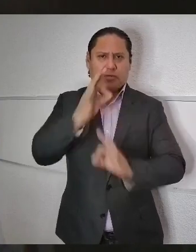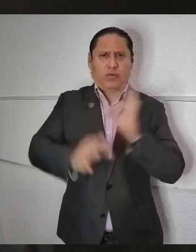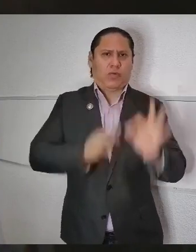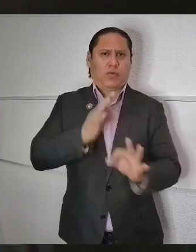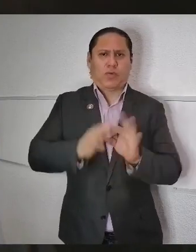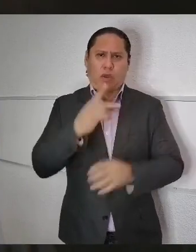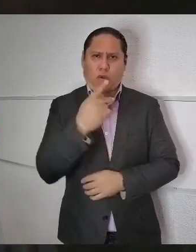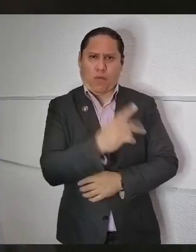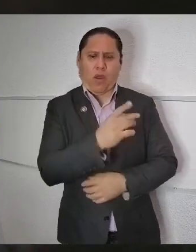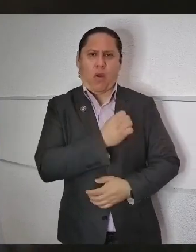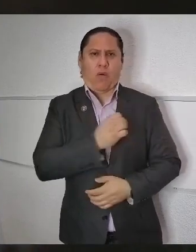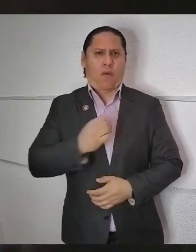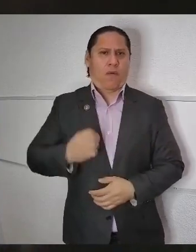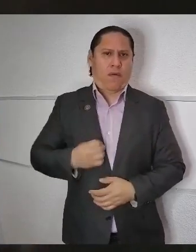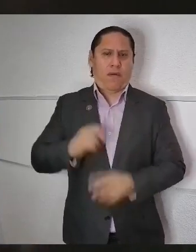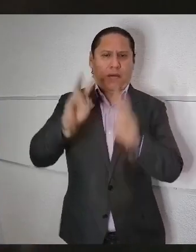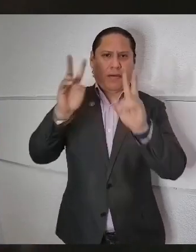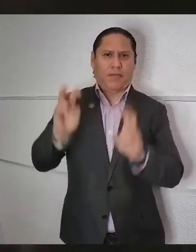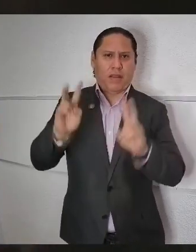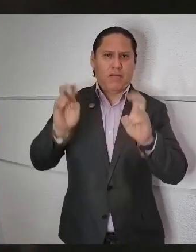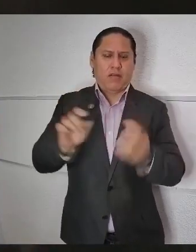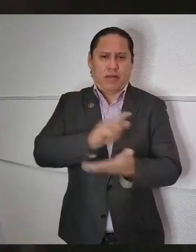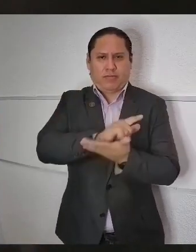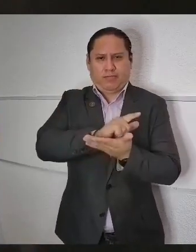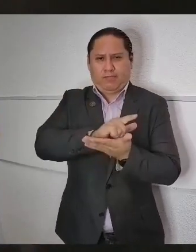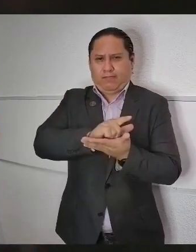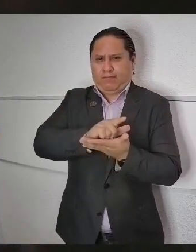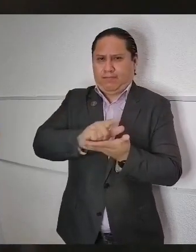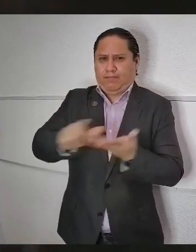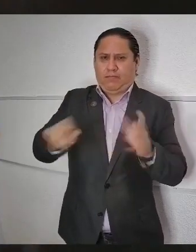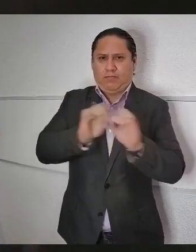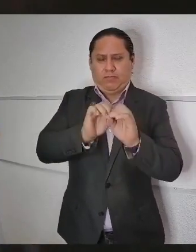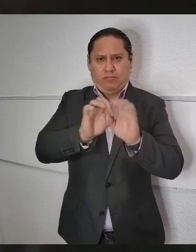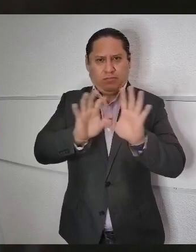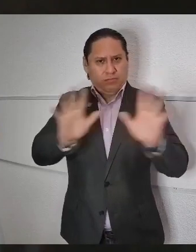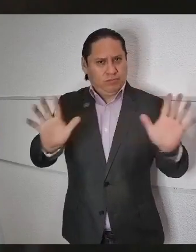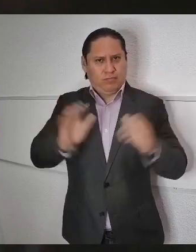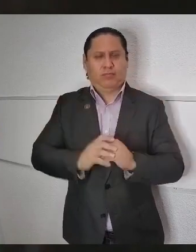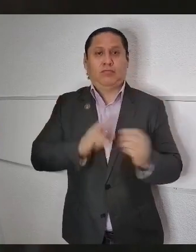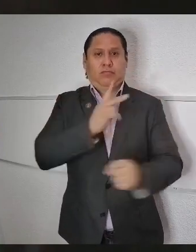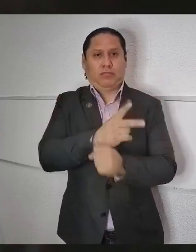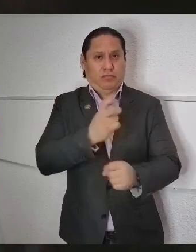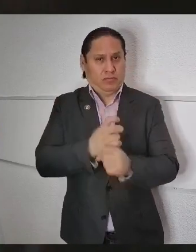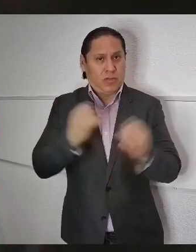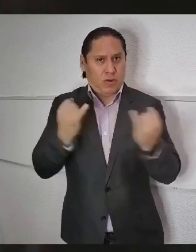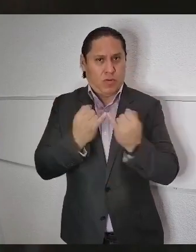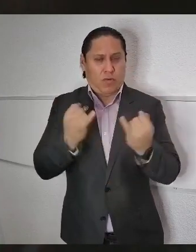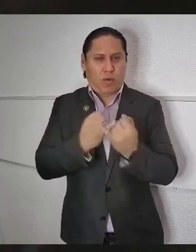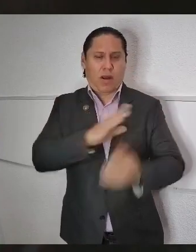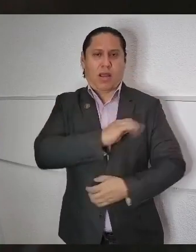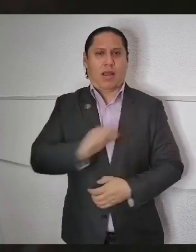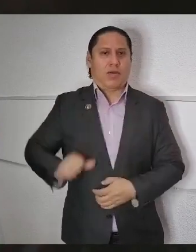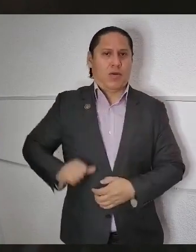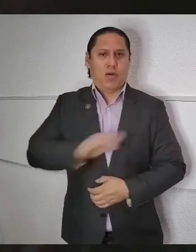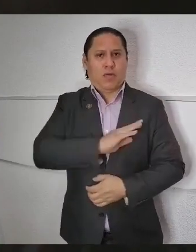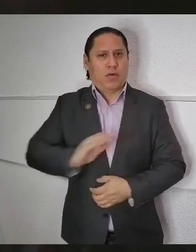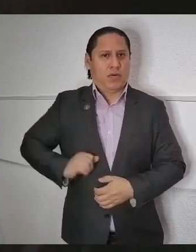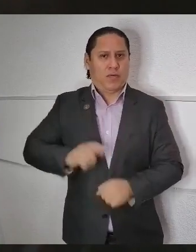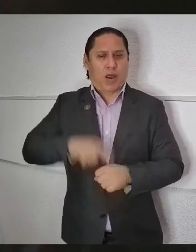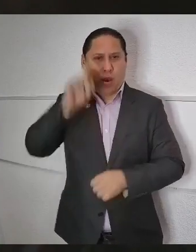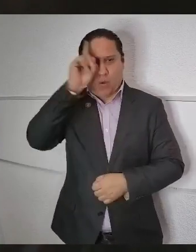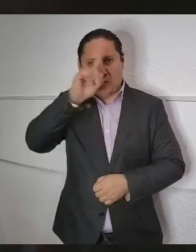sus respectivas obligaciones en materia de transparencia. De igual forma, se exhorta a los ayuntamientos y los